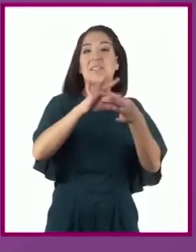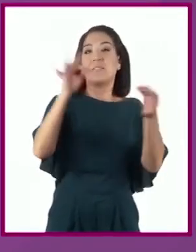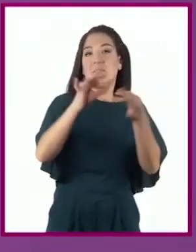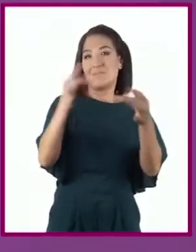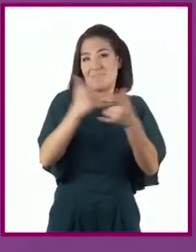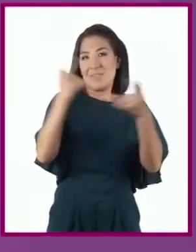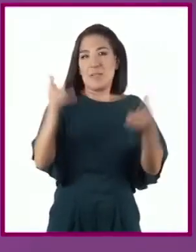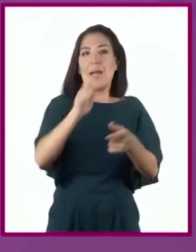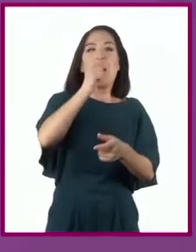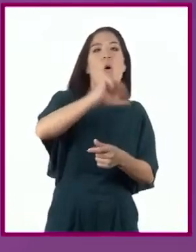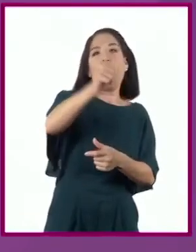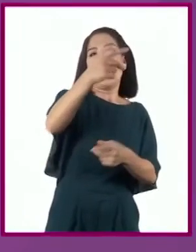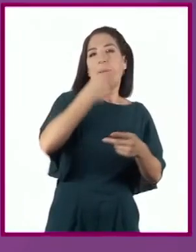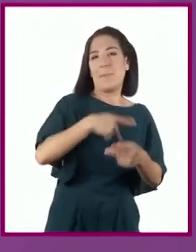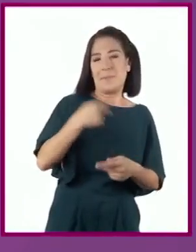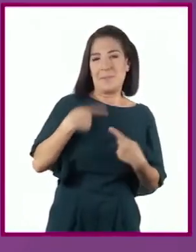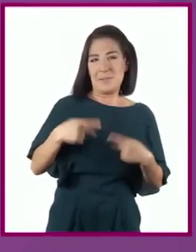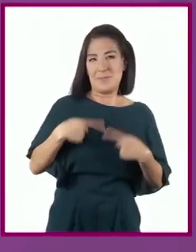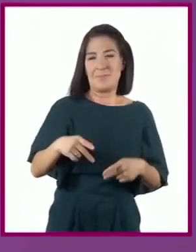más.